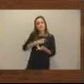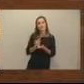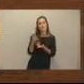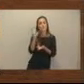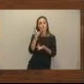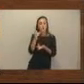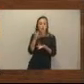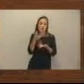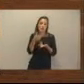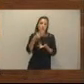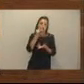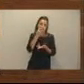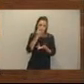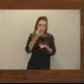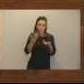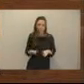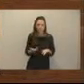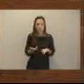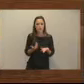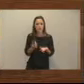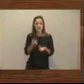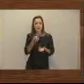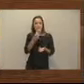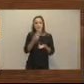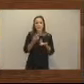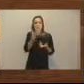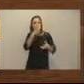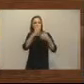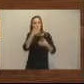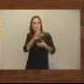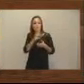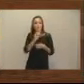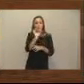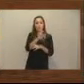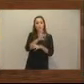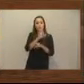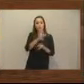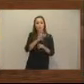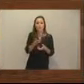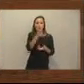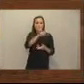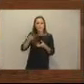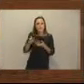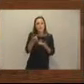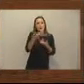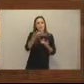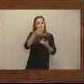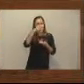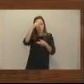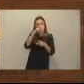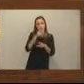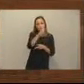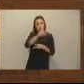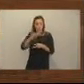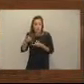burlarse de aquellos que en Astoria se preocupan de lo que dice la gente. Llegó,